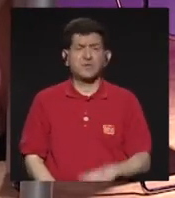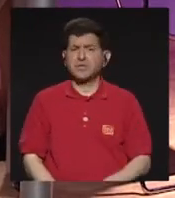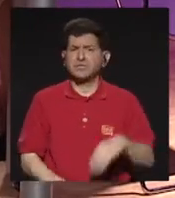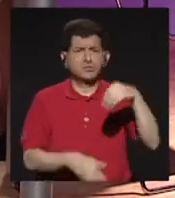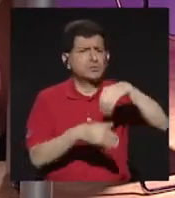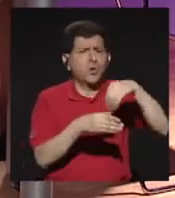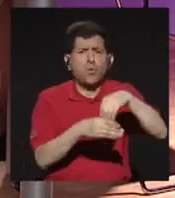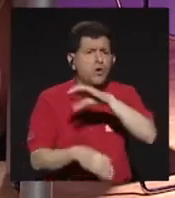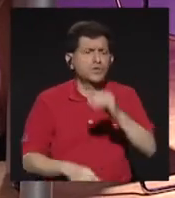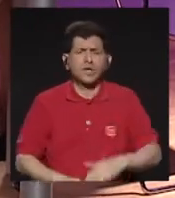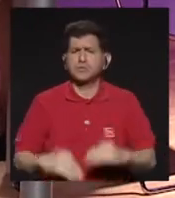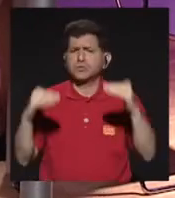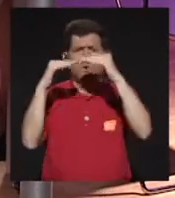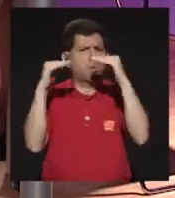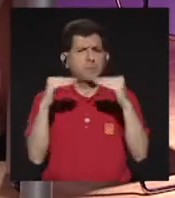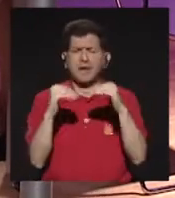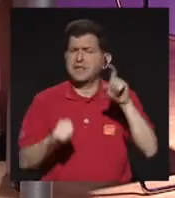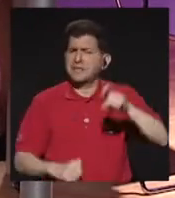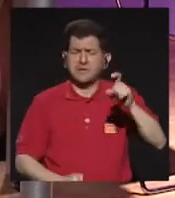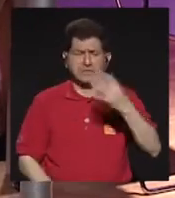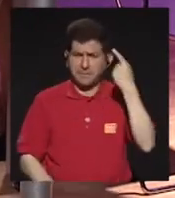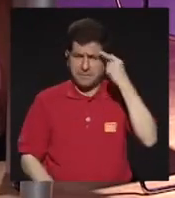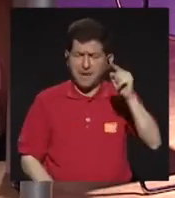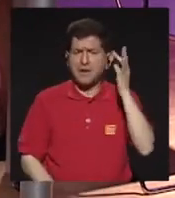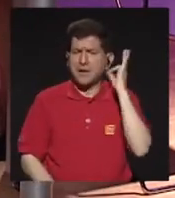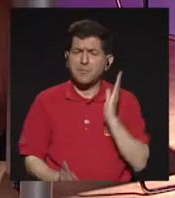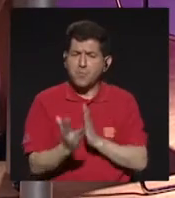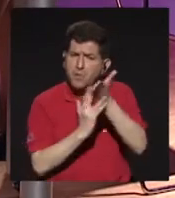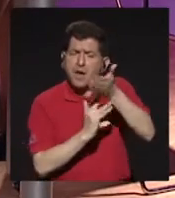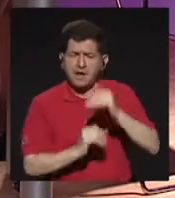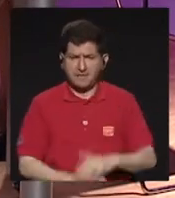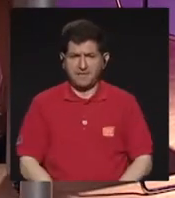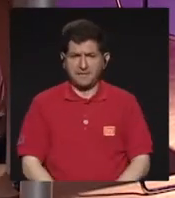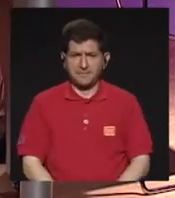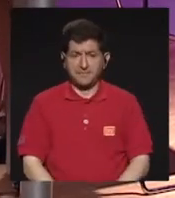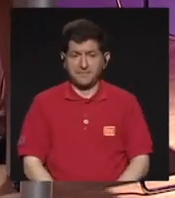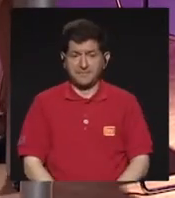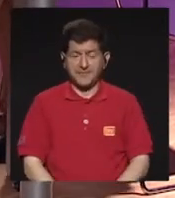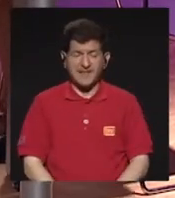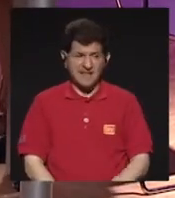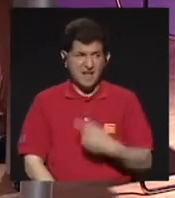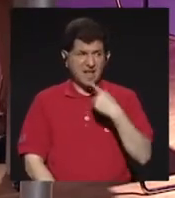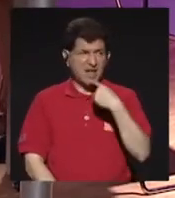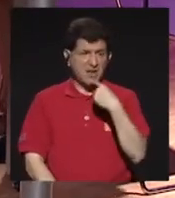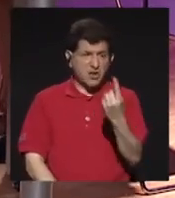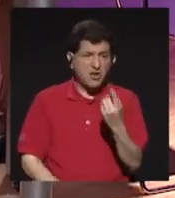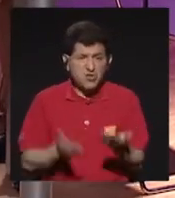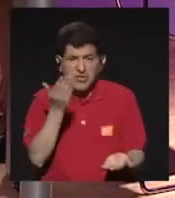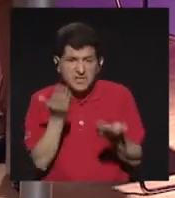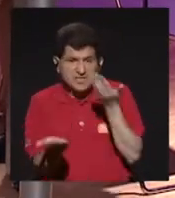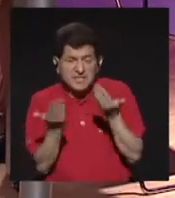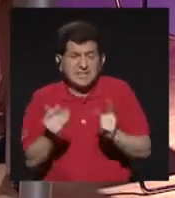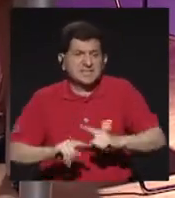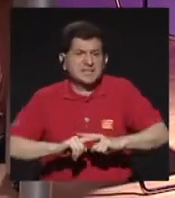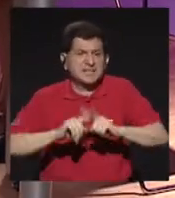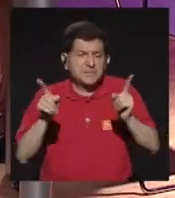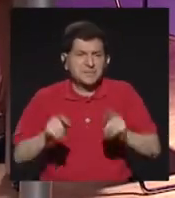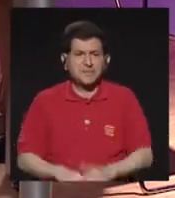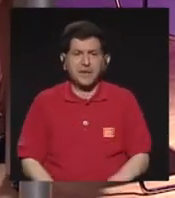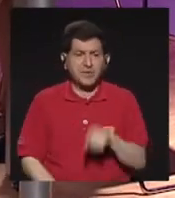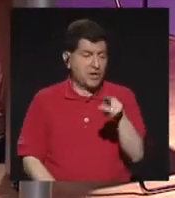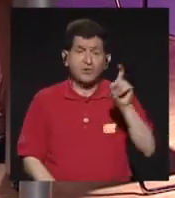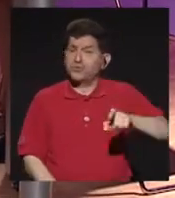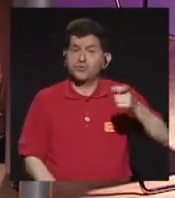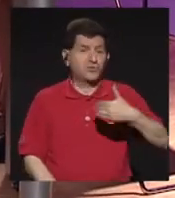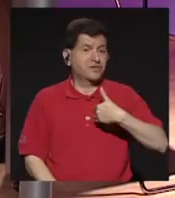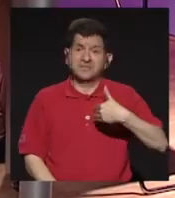ni la paridad son necesarias para que lleguen las mujeres, ¿verdad? Pero bueno. Bueno, lo dicen y algunas mujeres. Sí, pero lo dicen quienes no lo